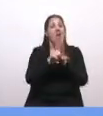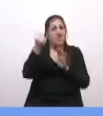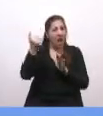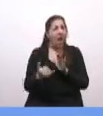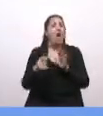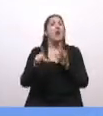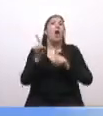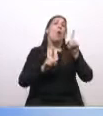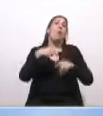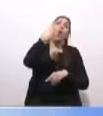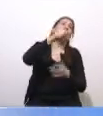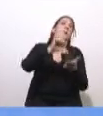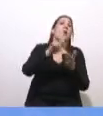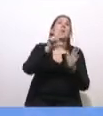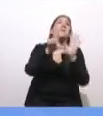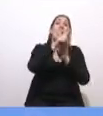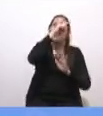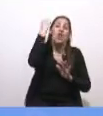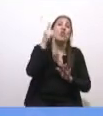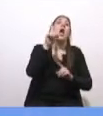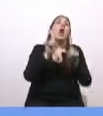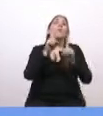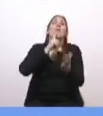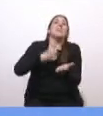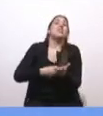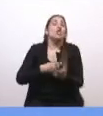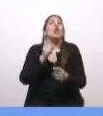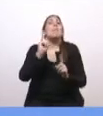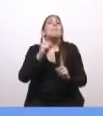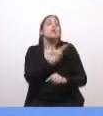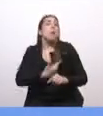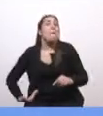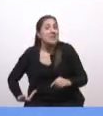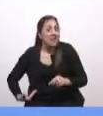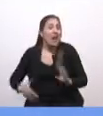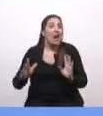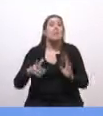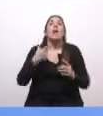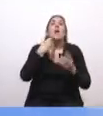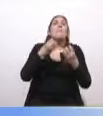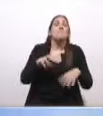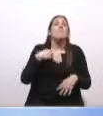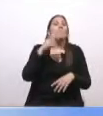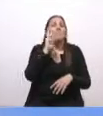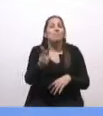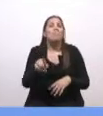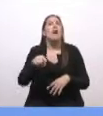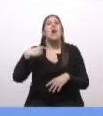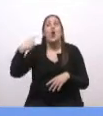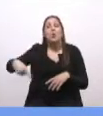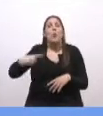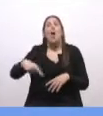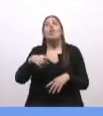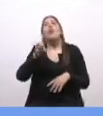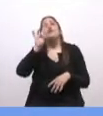otros que no son leyes nacionales sino que son decisiones de los poderes ejecutivos que empezaron a ver en los neumáticos no un sinónimo sólo